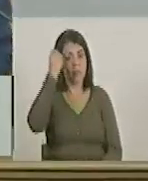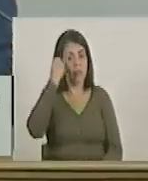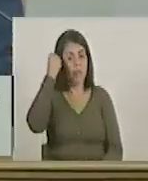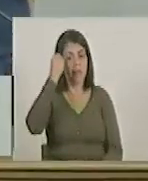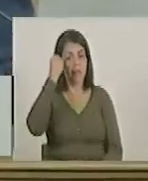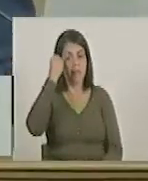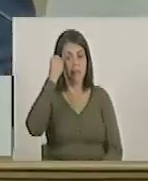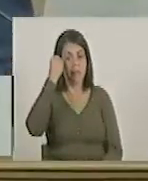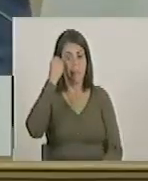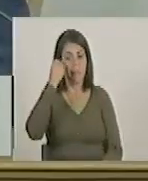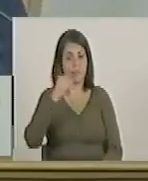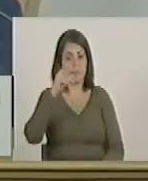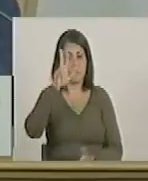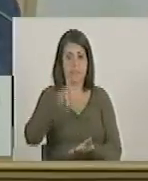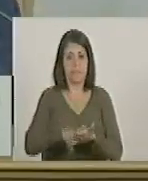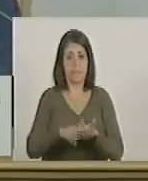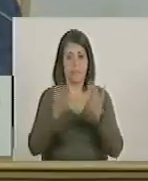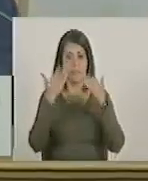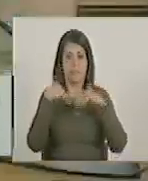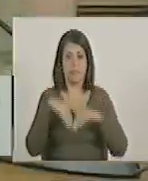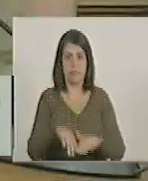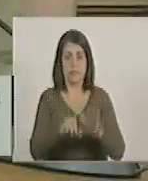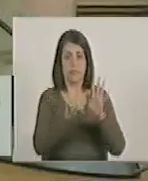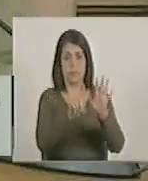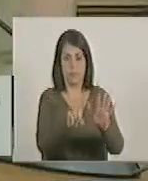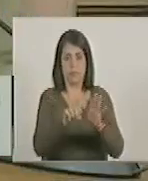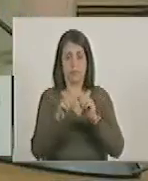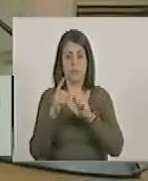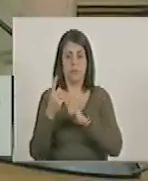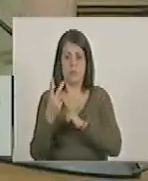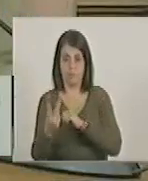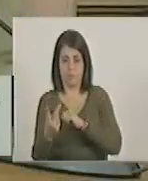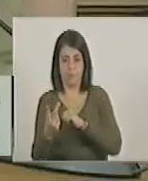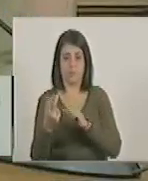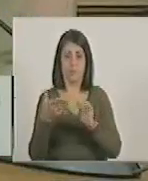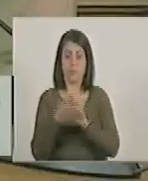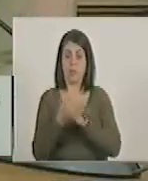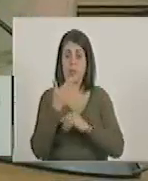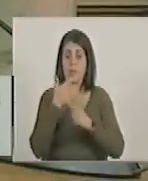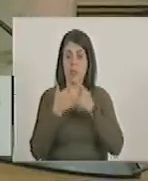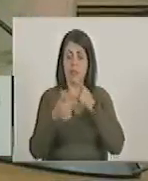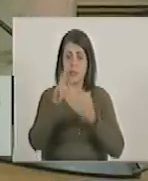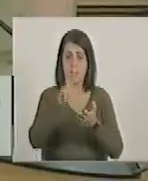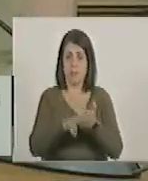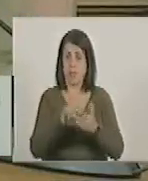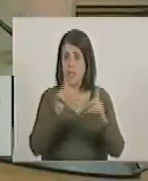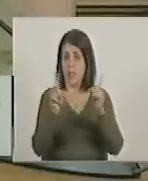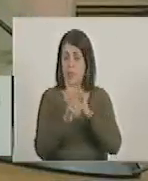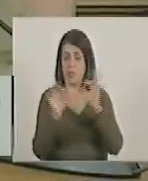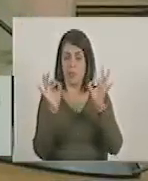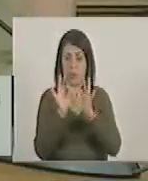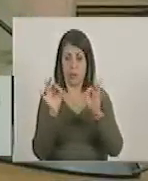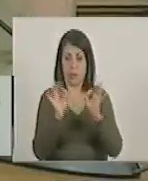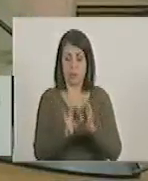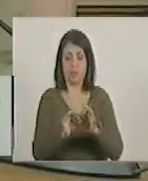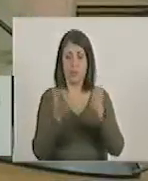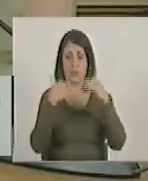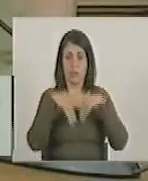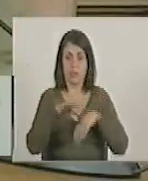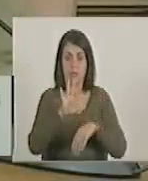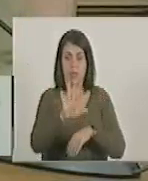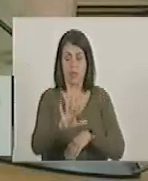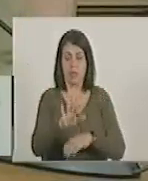consideración, aprobado. Siguiente. 62. Se propone aprobar sin modificación la sección